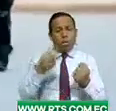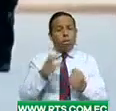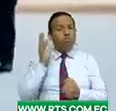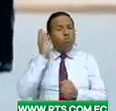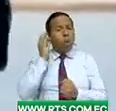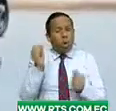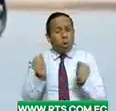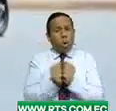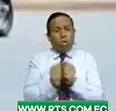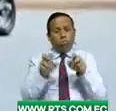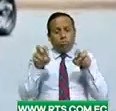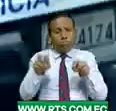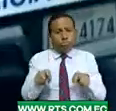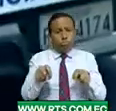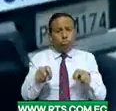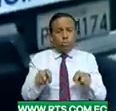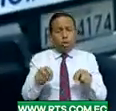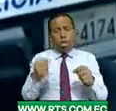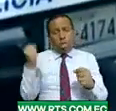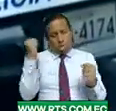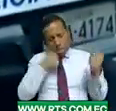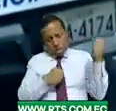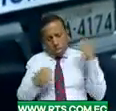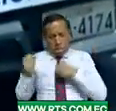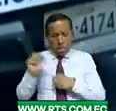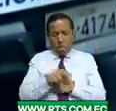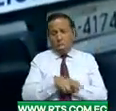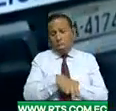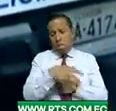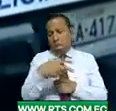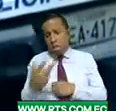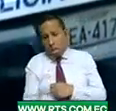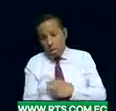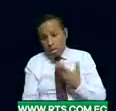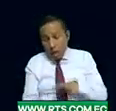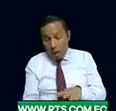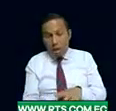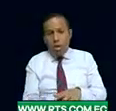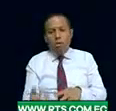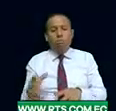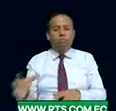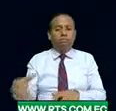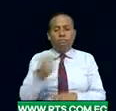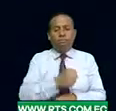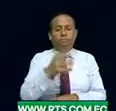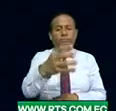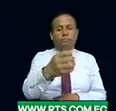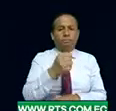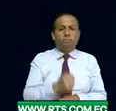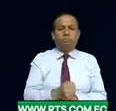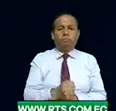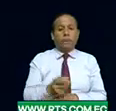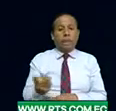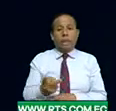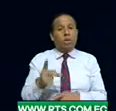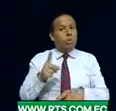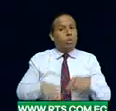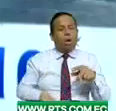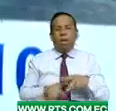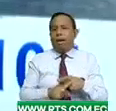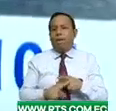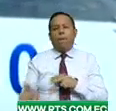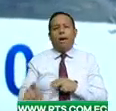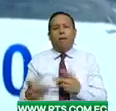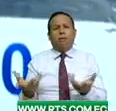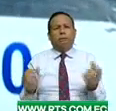con golpes leves. Luego de ser atendidos, fueron detenidos. Al parecer no huyeron por la oscuridad de la madrugada, el clima,